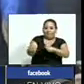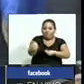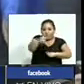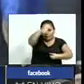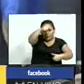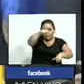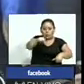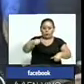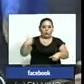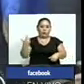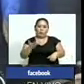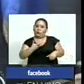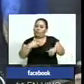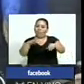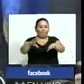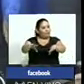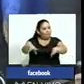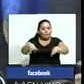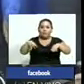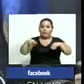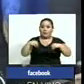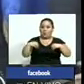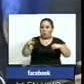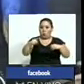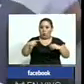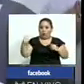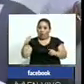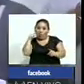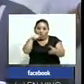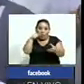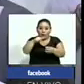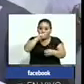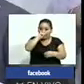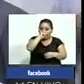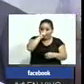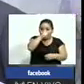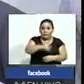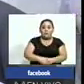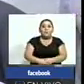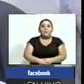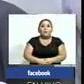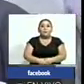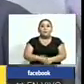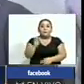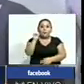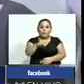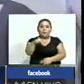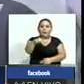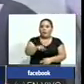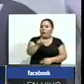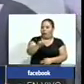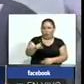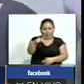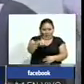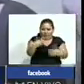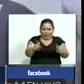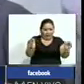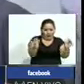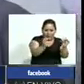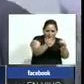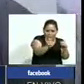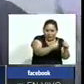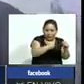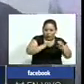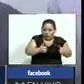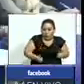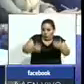Por eso rechazamos cualquier acusación hacia el frente. Bueno, nosotros no nos hemos reunido el día de hoy con funcionarios del gobierno. Desconocemos